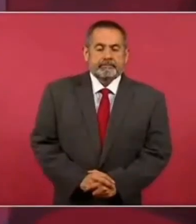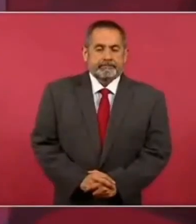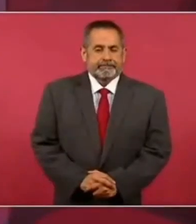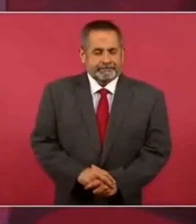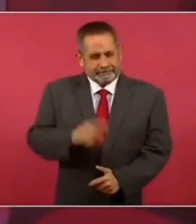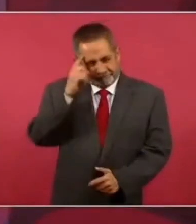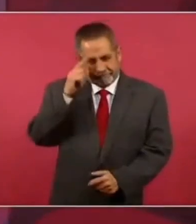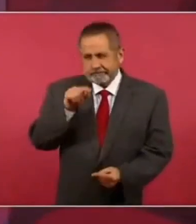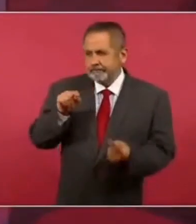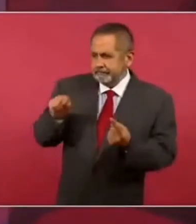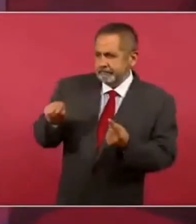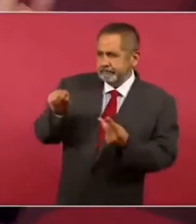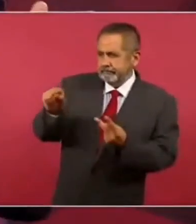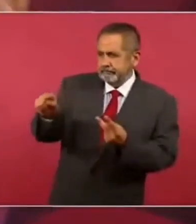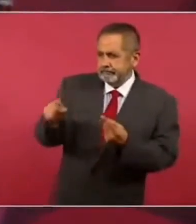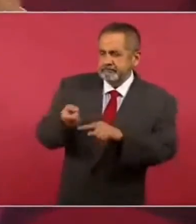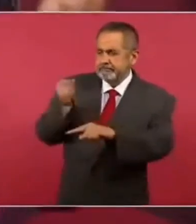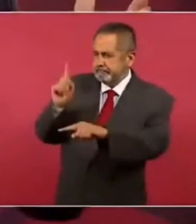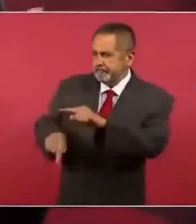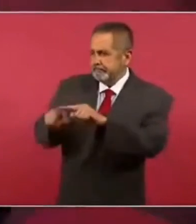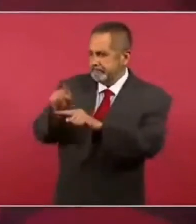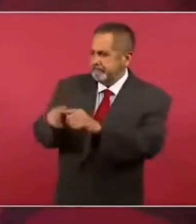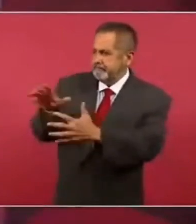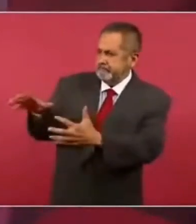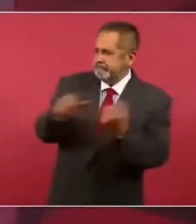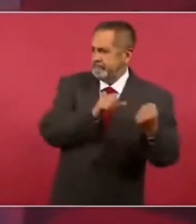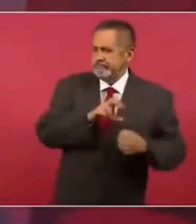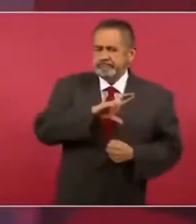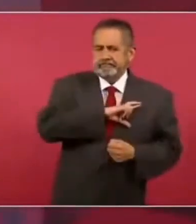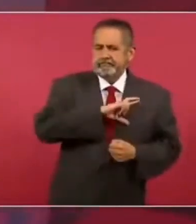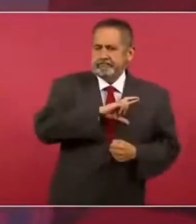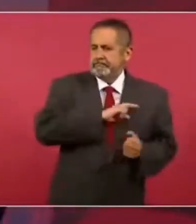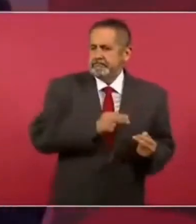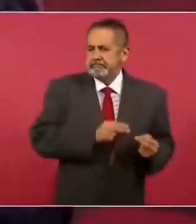Claro, no se trata de que el Estado